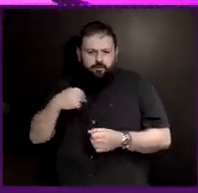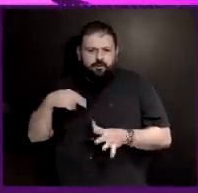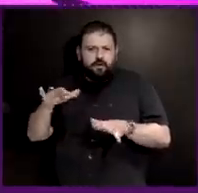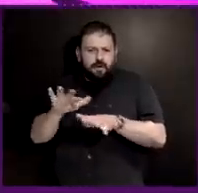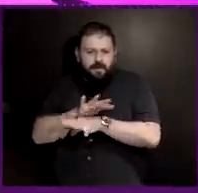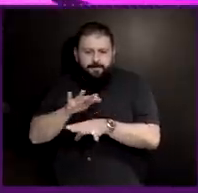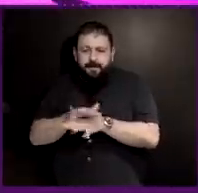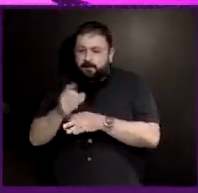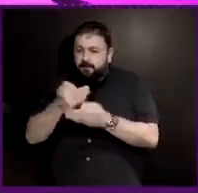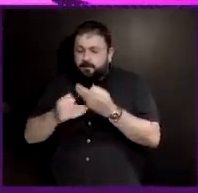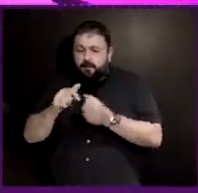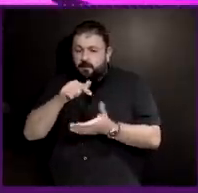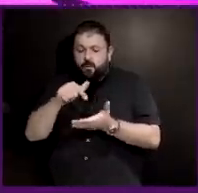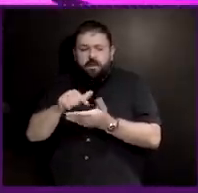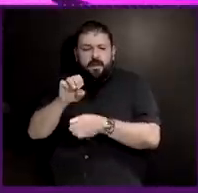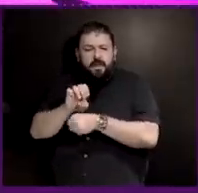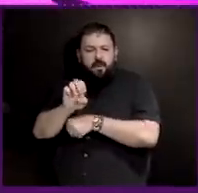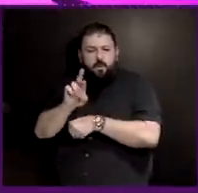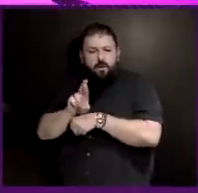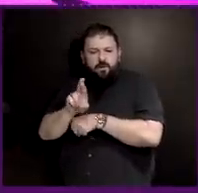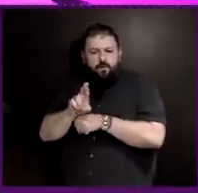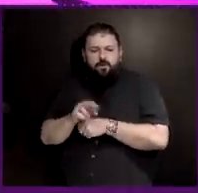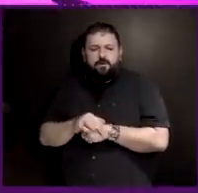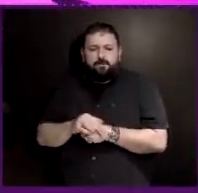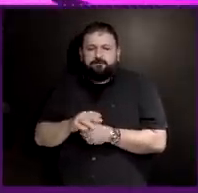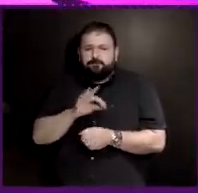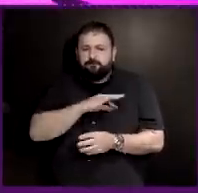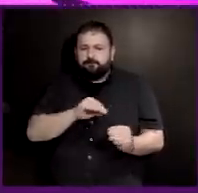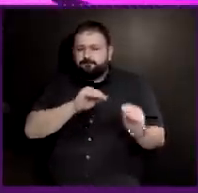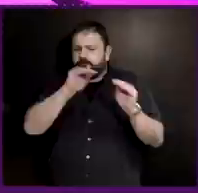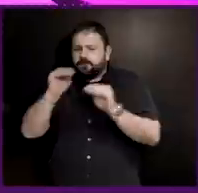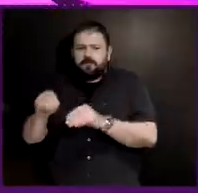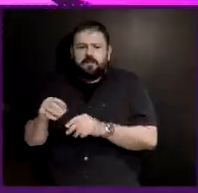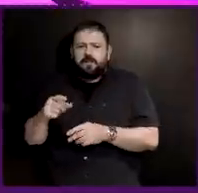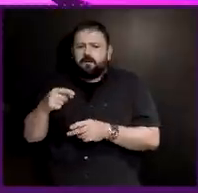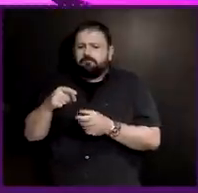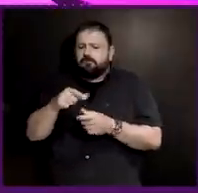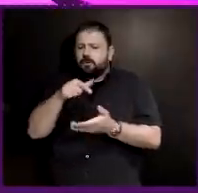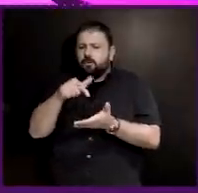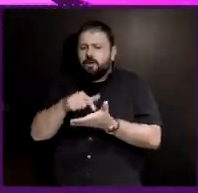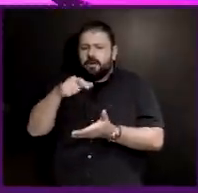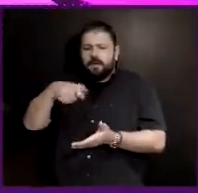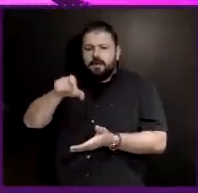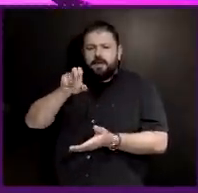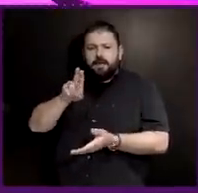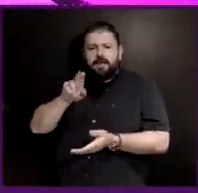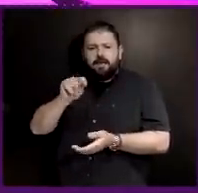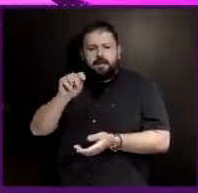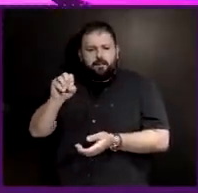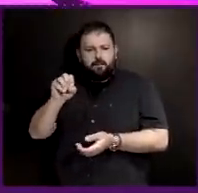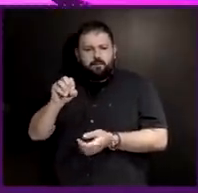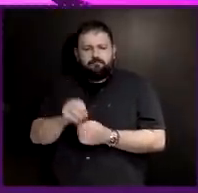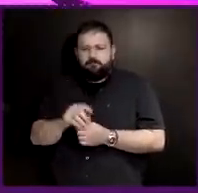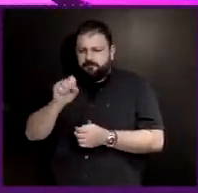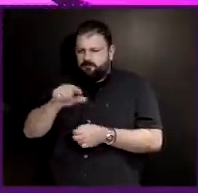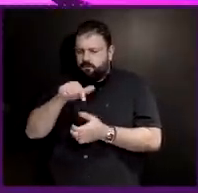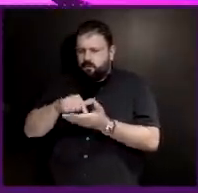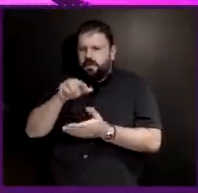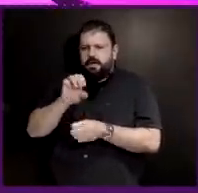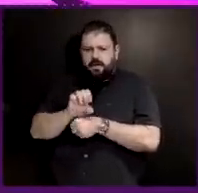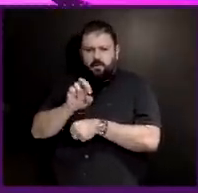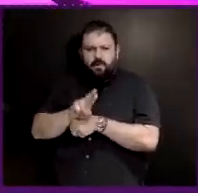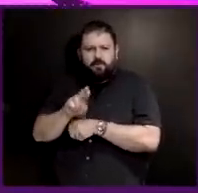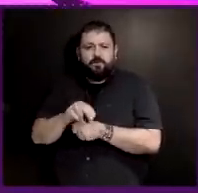de Ecuador, de Guayaquil, la estamos cambiando a Quito, en Ecuador. Y finalmente, nuestra última